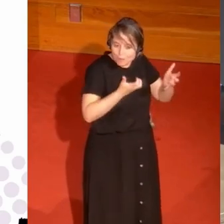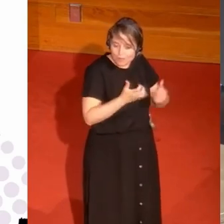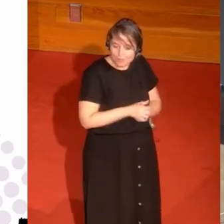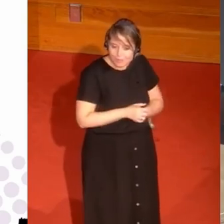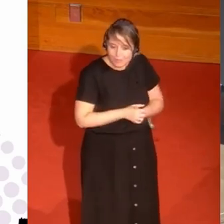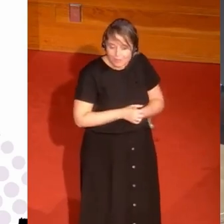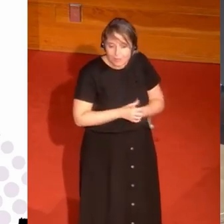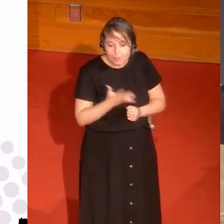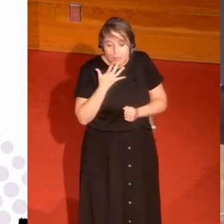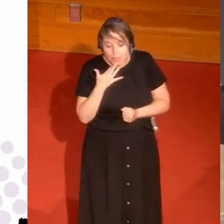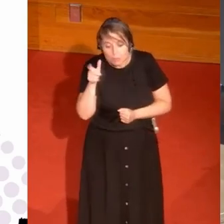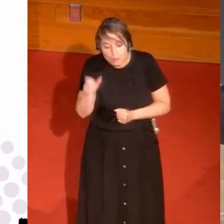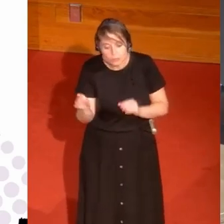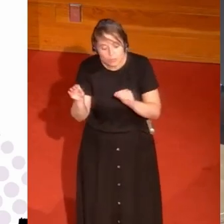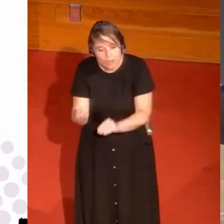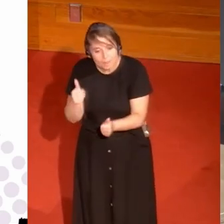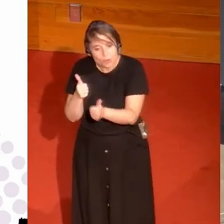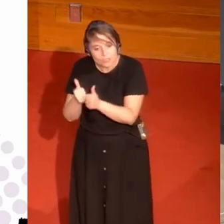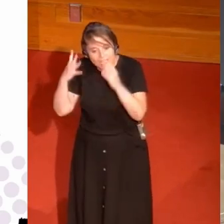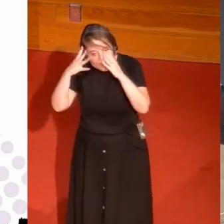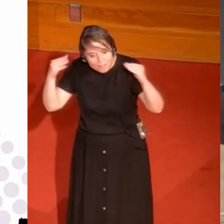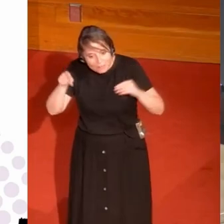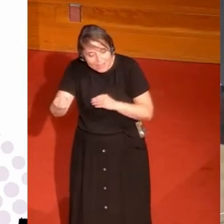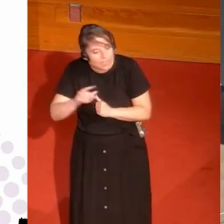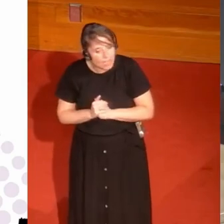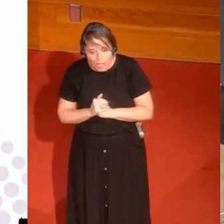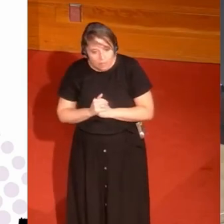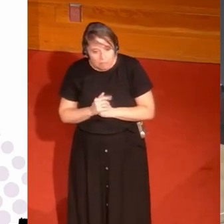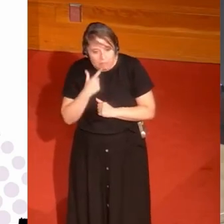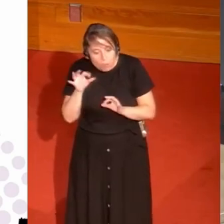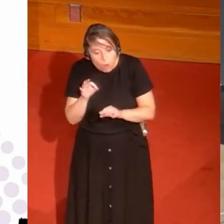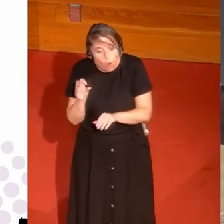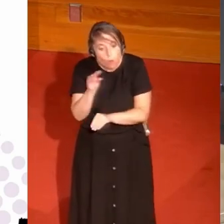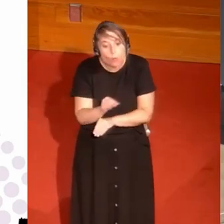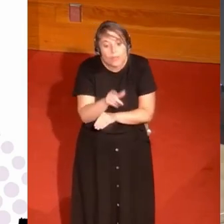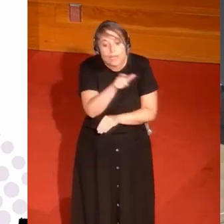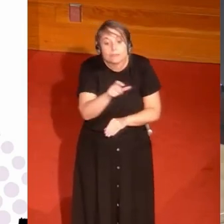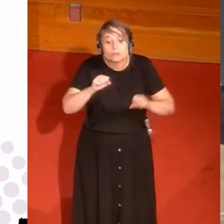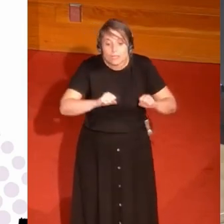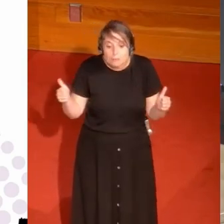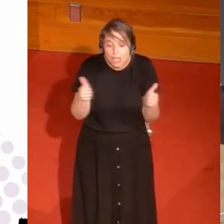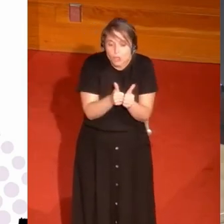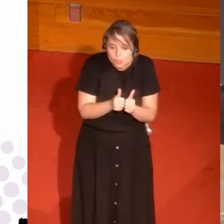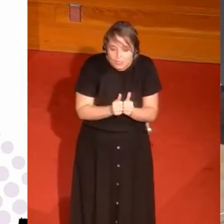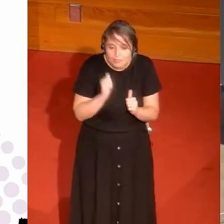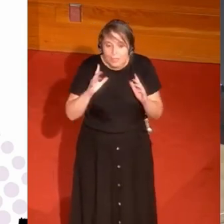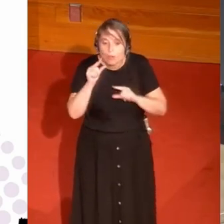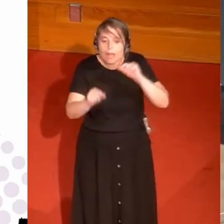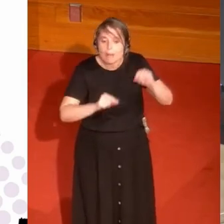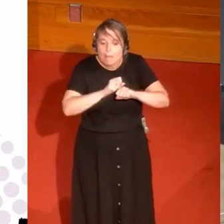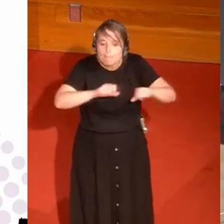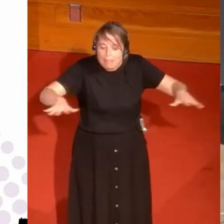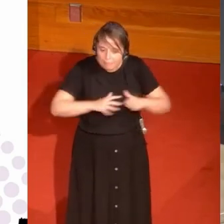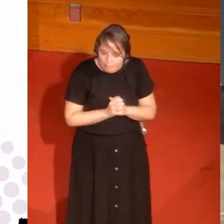ha formado en auxiliar de enfermería y que está en nuestros hospitales los que están cuidando de nuestras personas mayores durante la pandemia